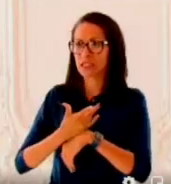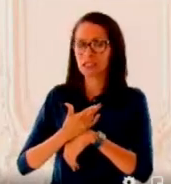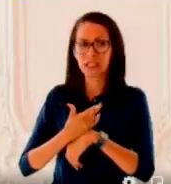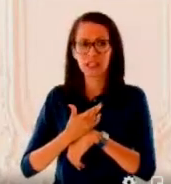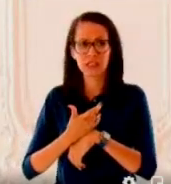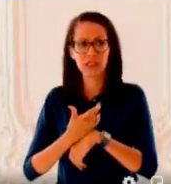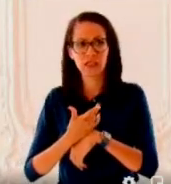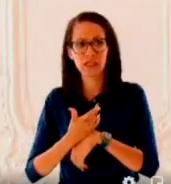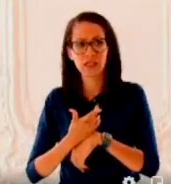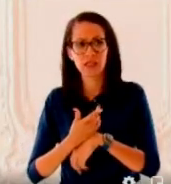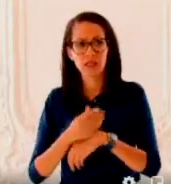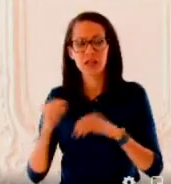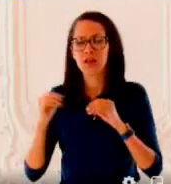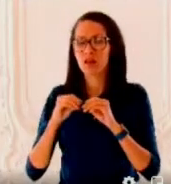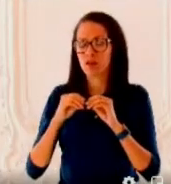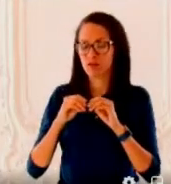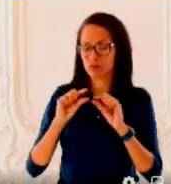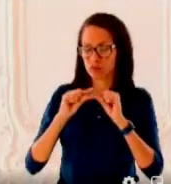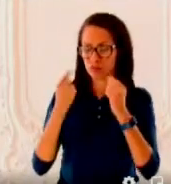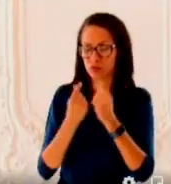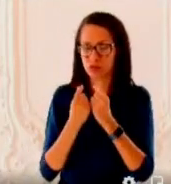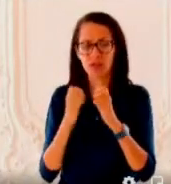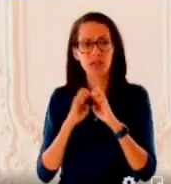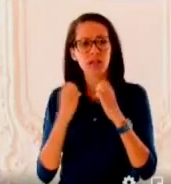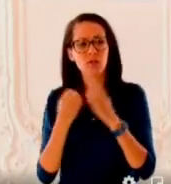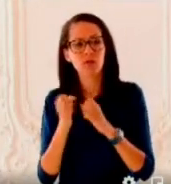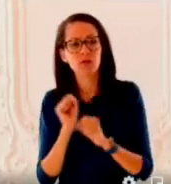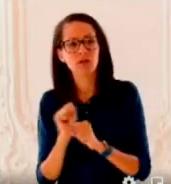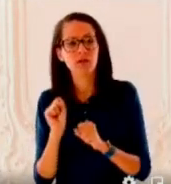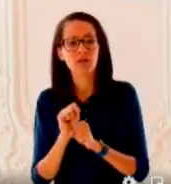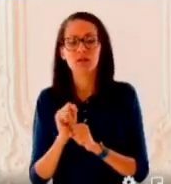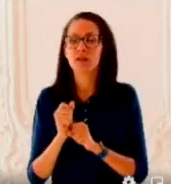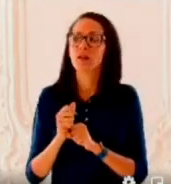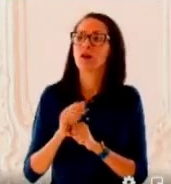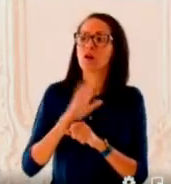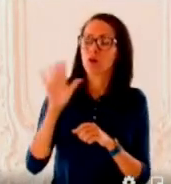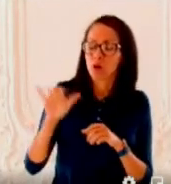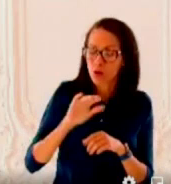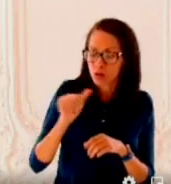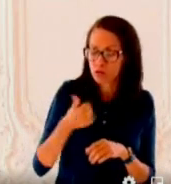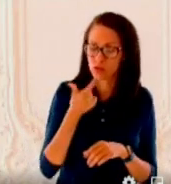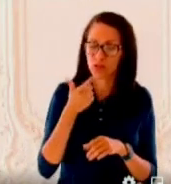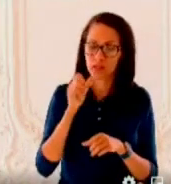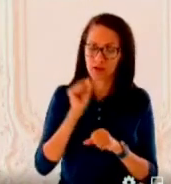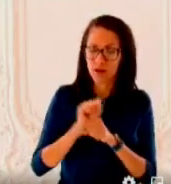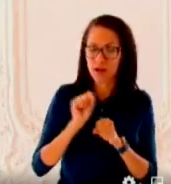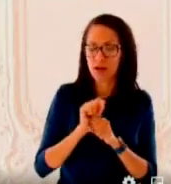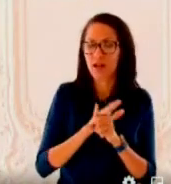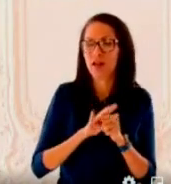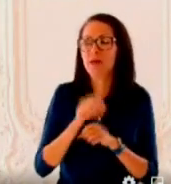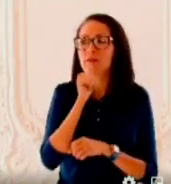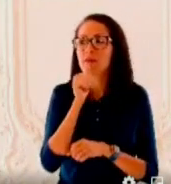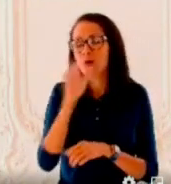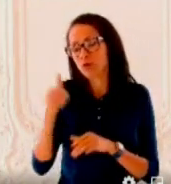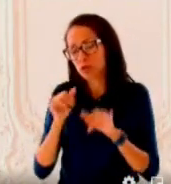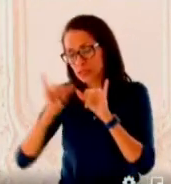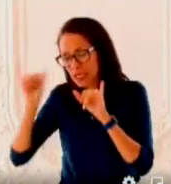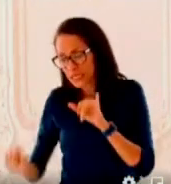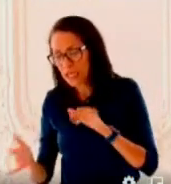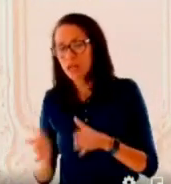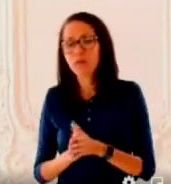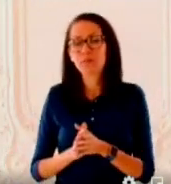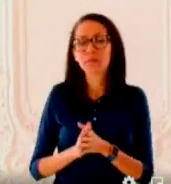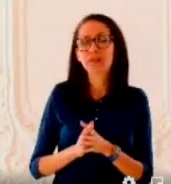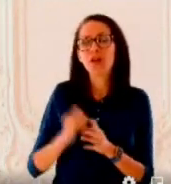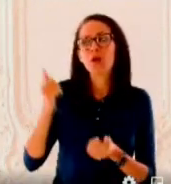reclutando, conformando su gabinete. Ha traído personas de la empresa privada, otros que se han quedado. ¿Cuáles serán básicamente la norma para